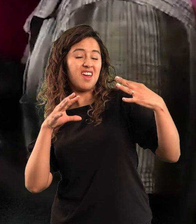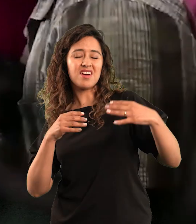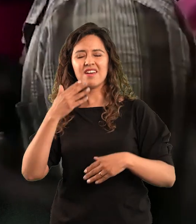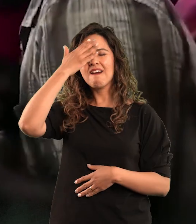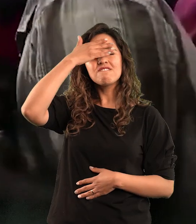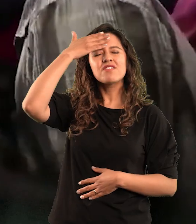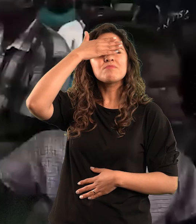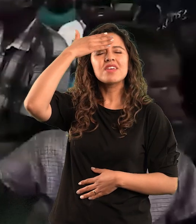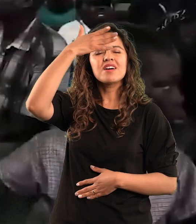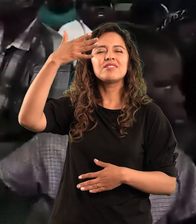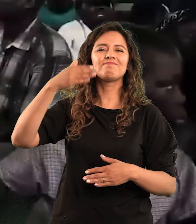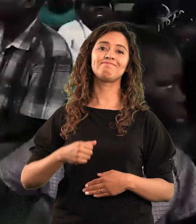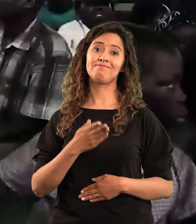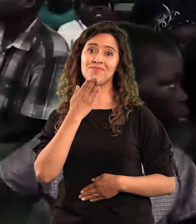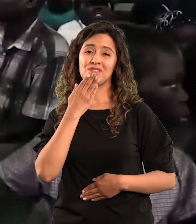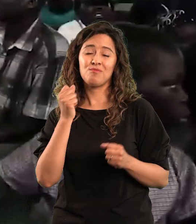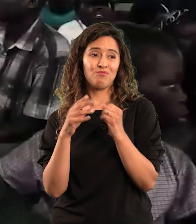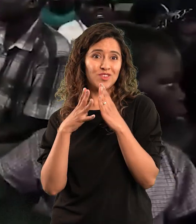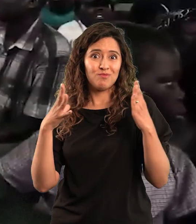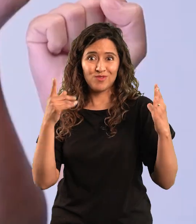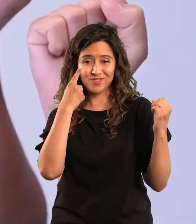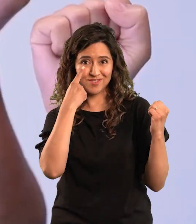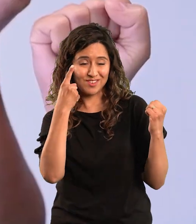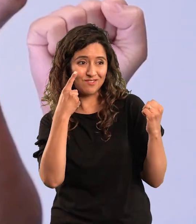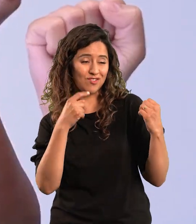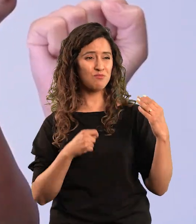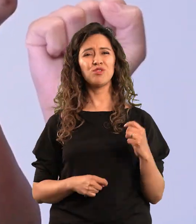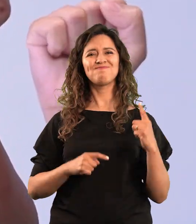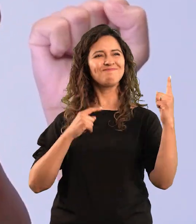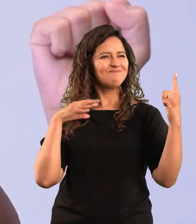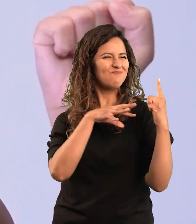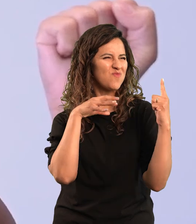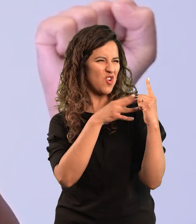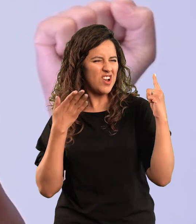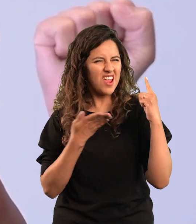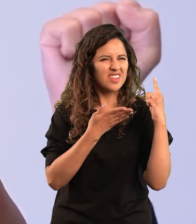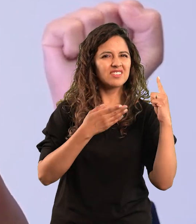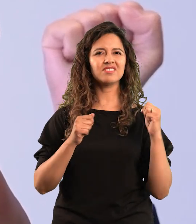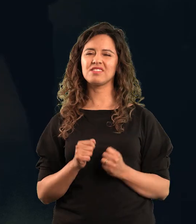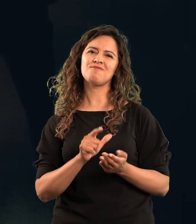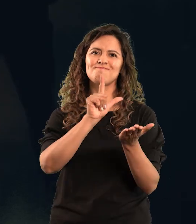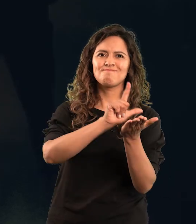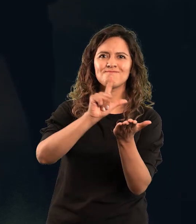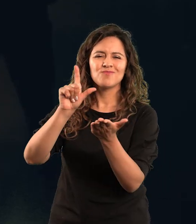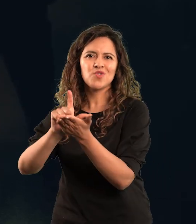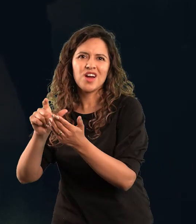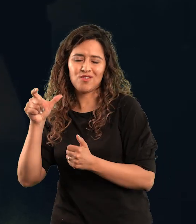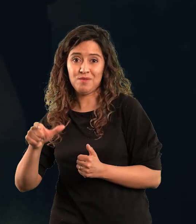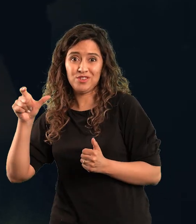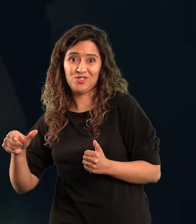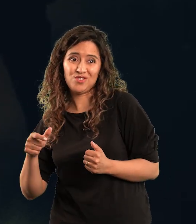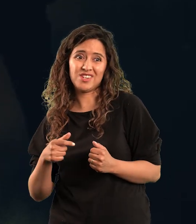y la fiebre tifoidea. También fuimos testigos de enfrentamientos violentos con la población local. A pesar de